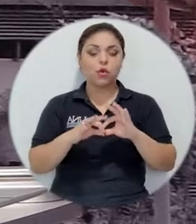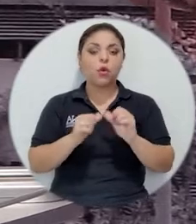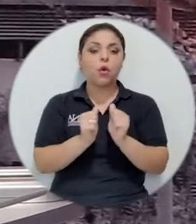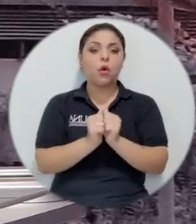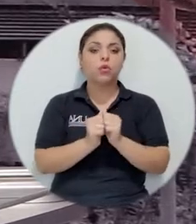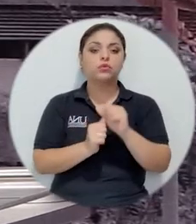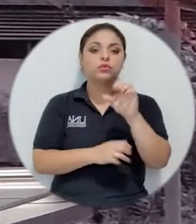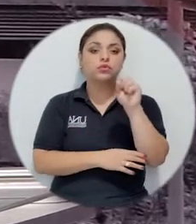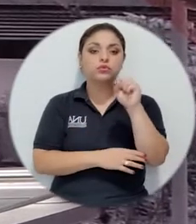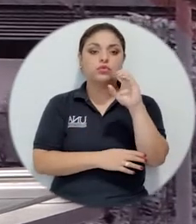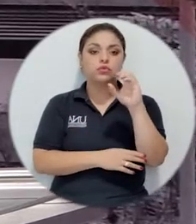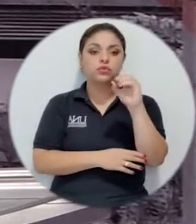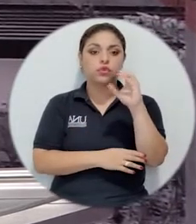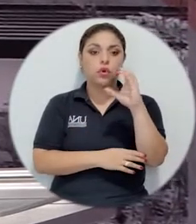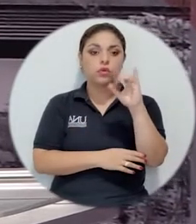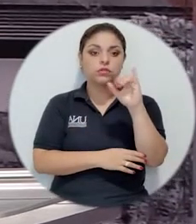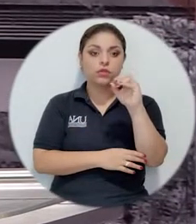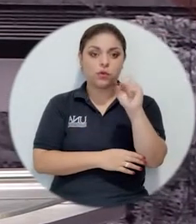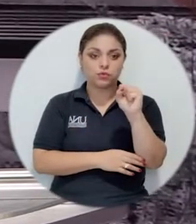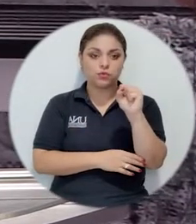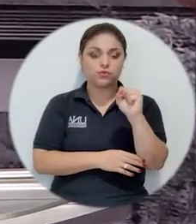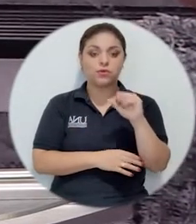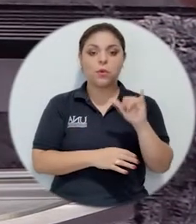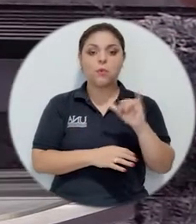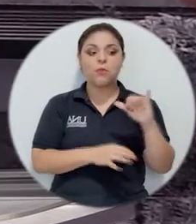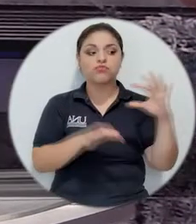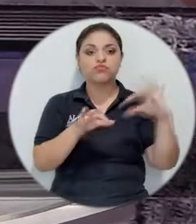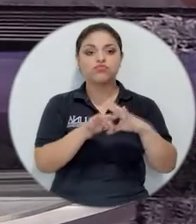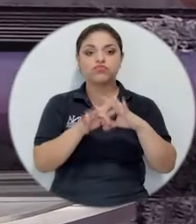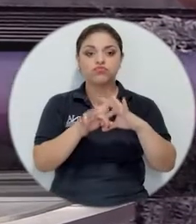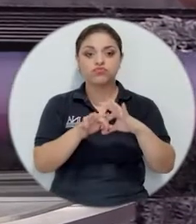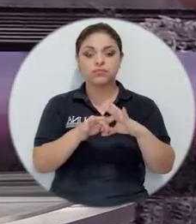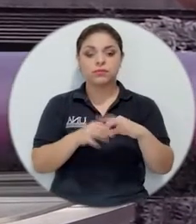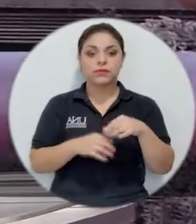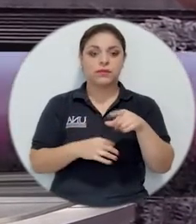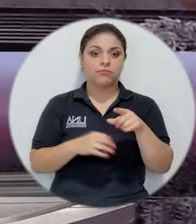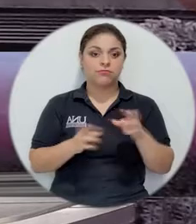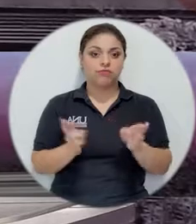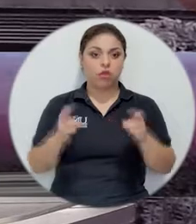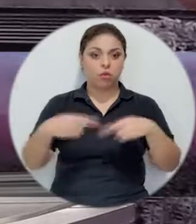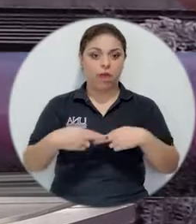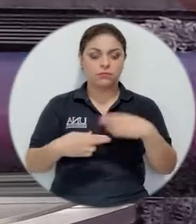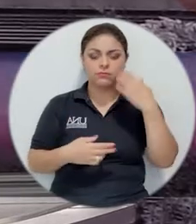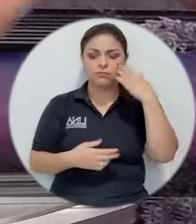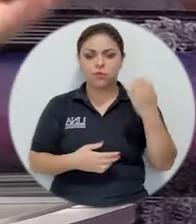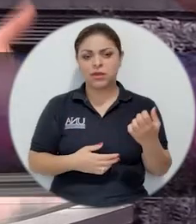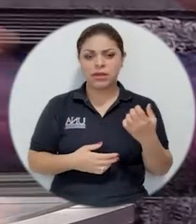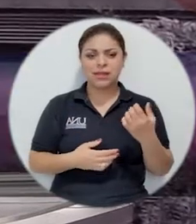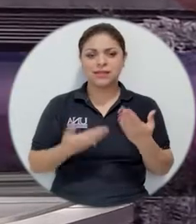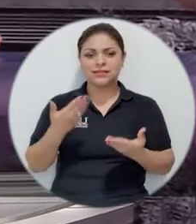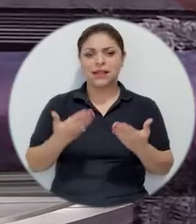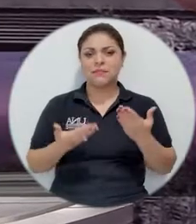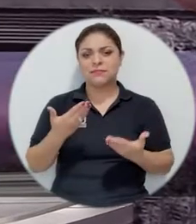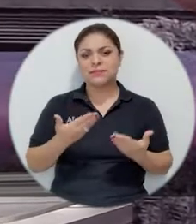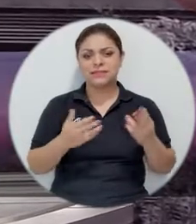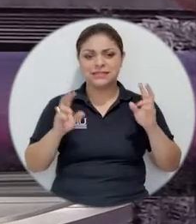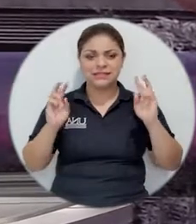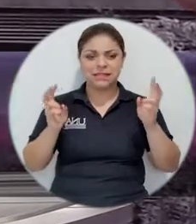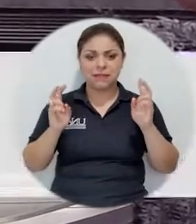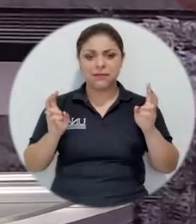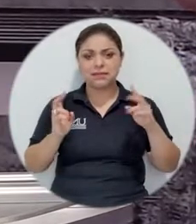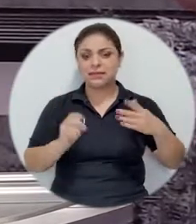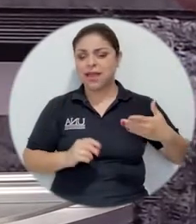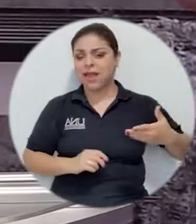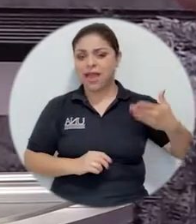temas? Porque hemos sabido, sobre todo en los últimos 2 años, ¿verdad?, de que tal vez algunos temas en los que antes había algún grado de